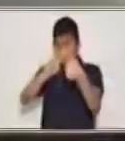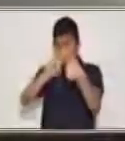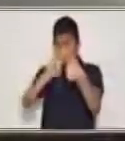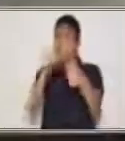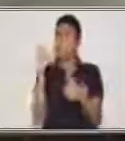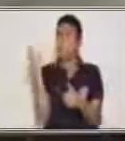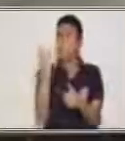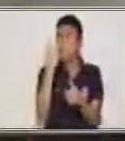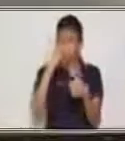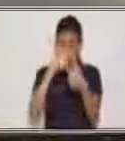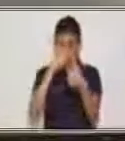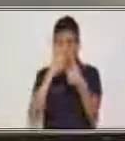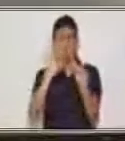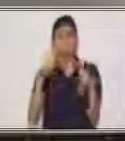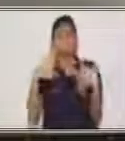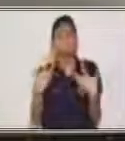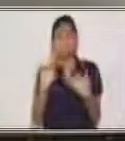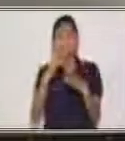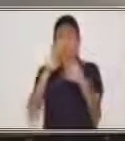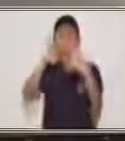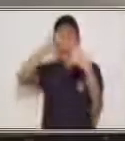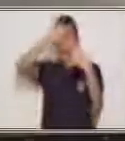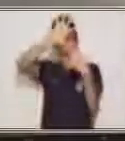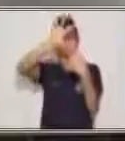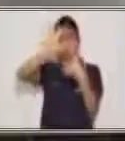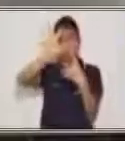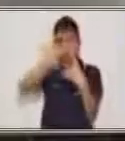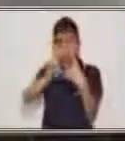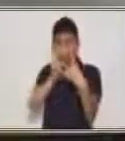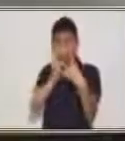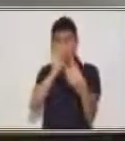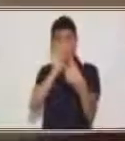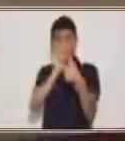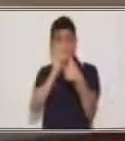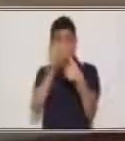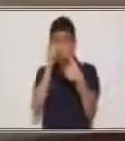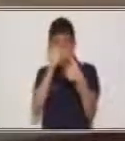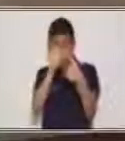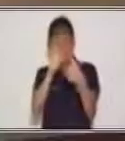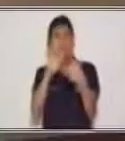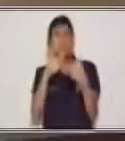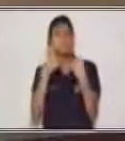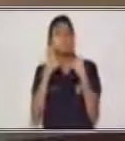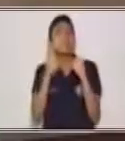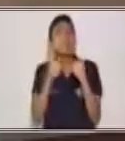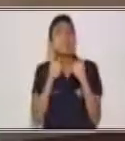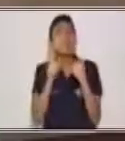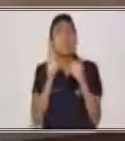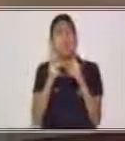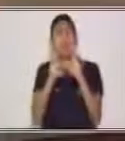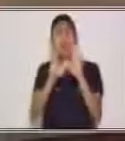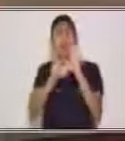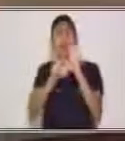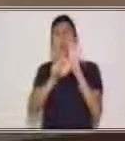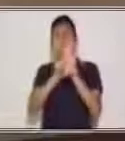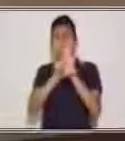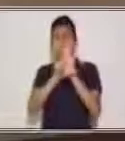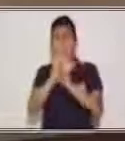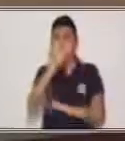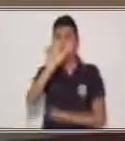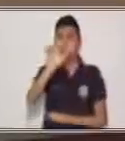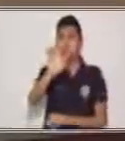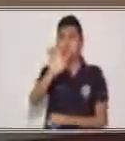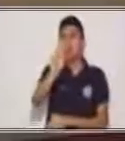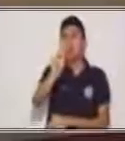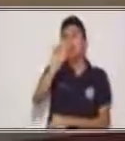los pasos más importantes es que cuando ya hemos hecho todos estos pasos y se comprueba, se formula una ley. Por eso es que conoces a